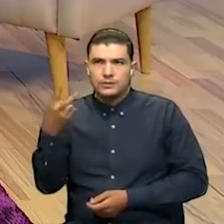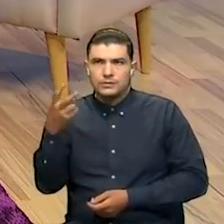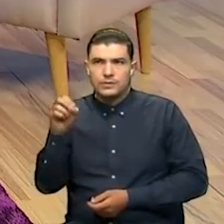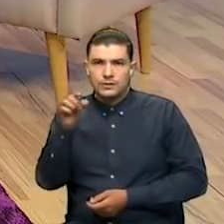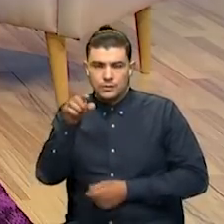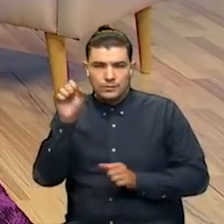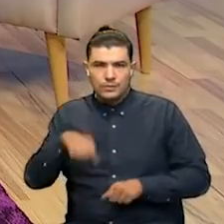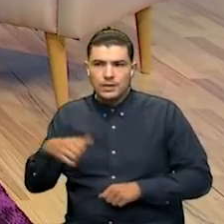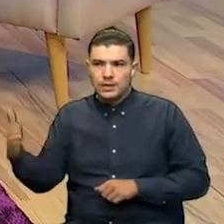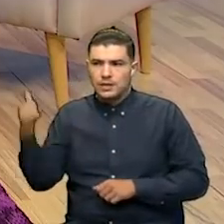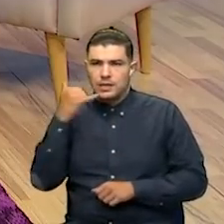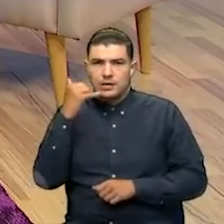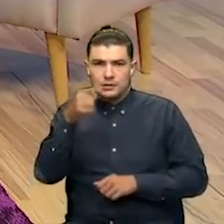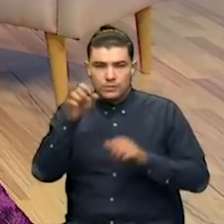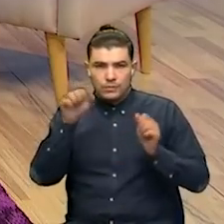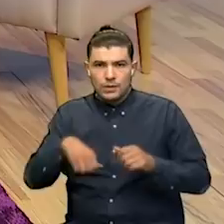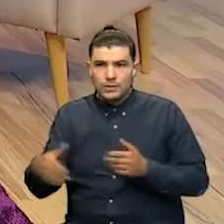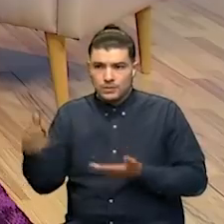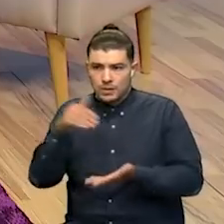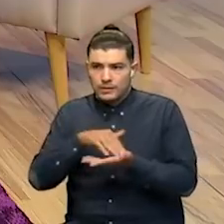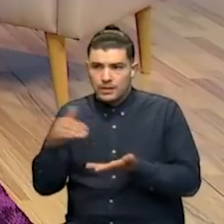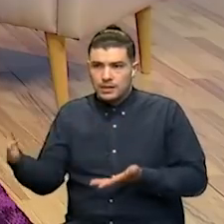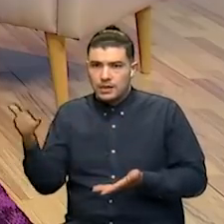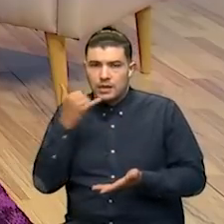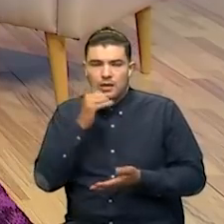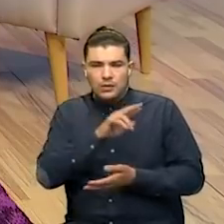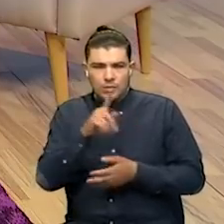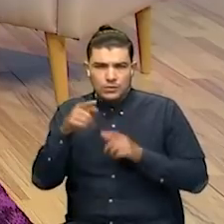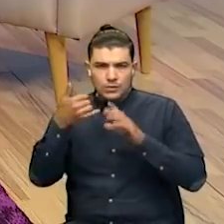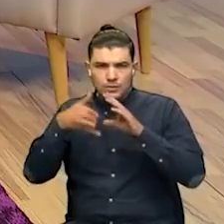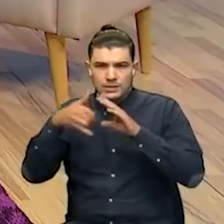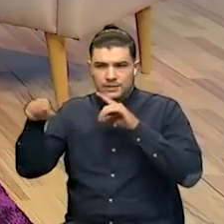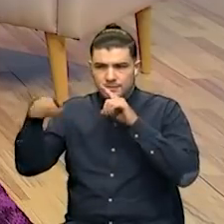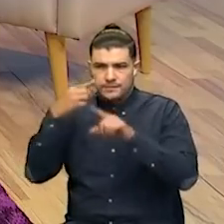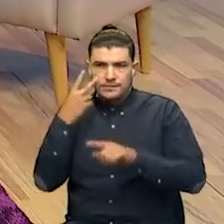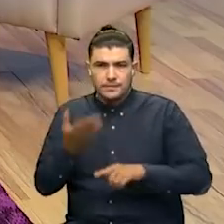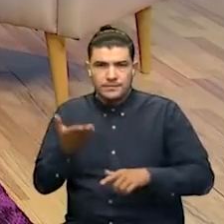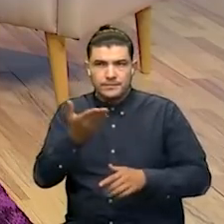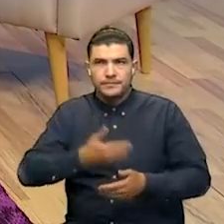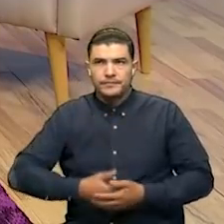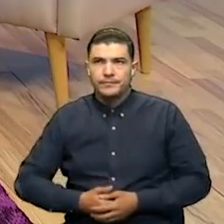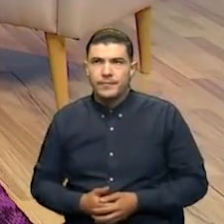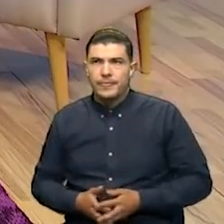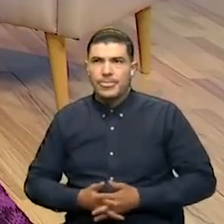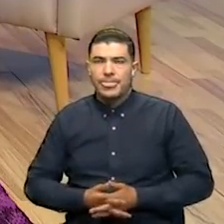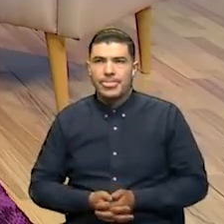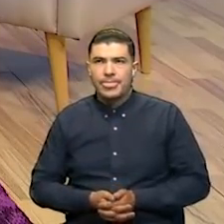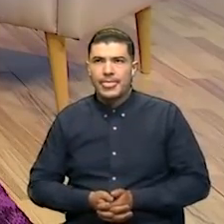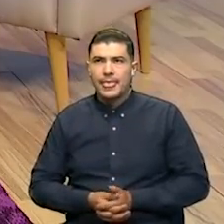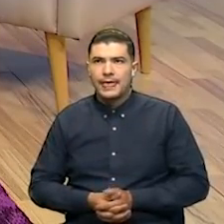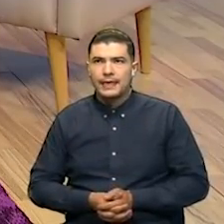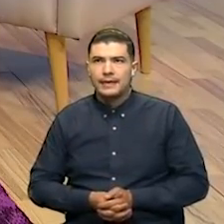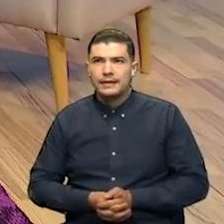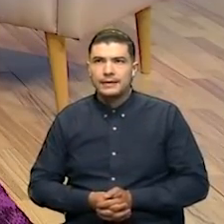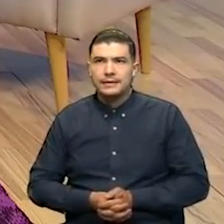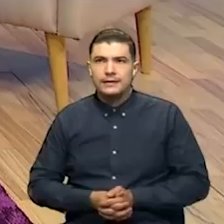648-4820. Don Luis, usted se puede conectar nuevamente. Vamos con otro mensaje de texto. Dice lo